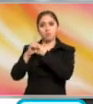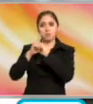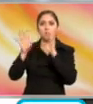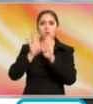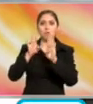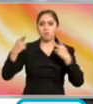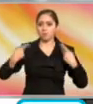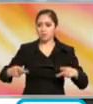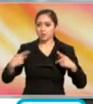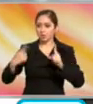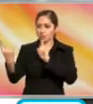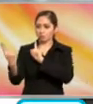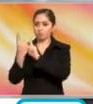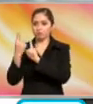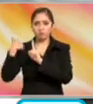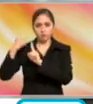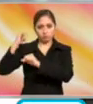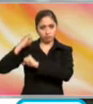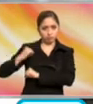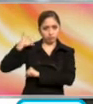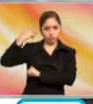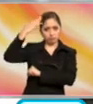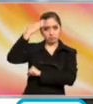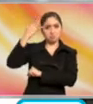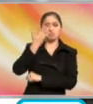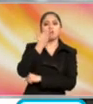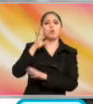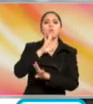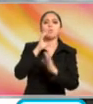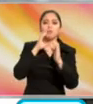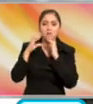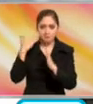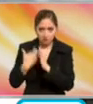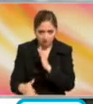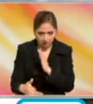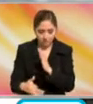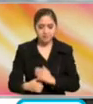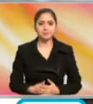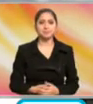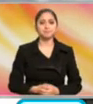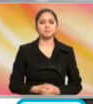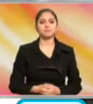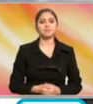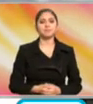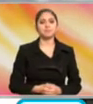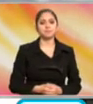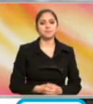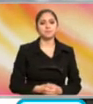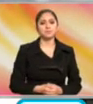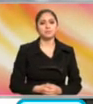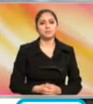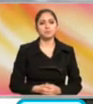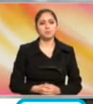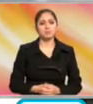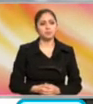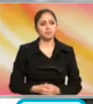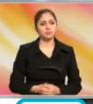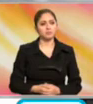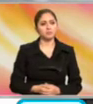nos sentimos representados por las personas a las que elegimos. Claro. Entonces, porque a veces, bueno,